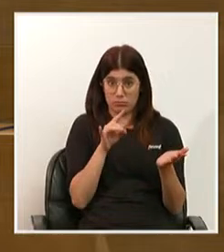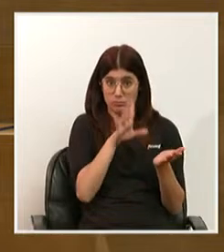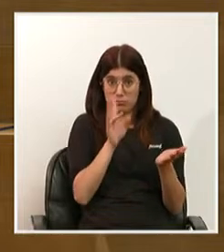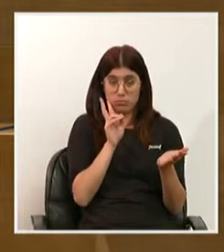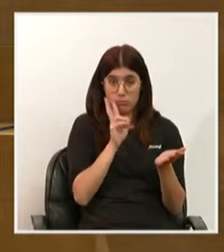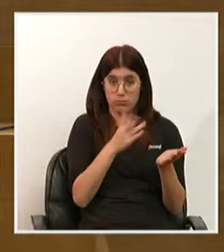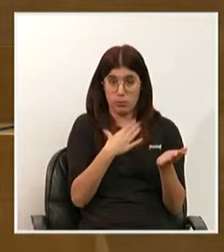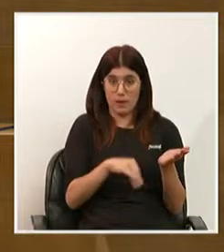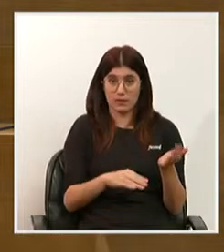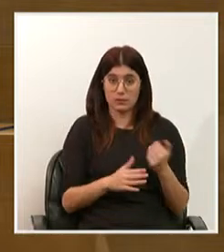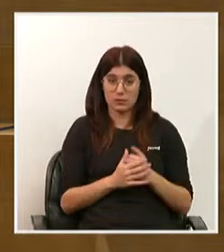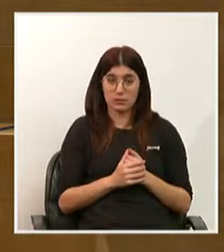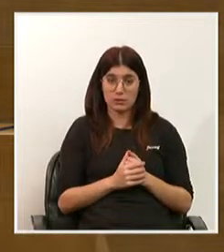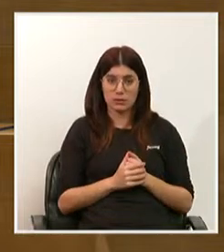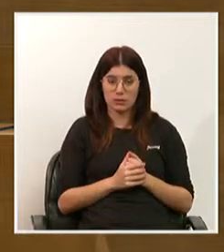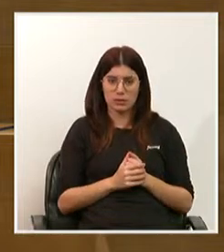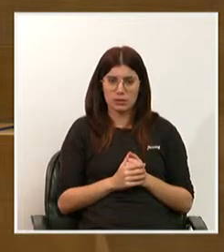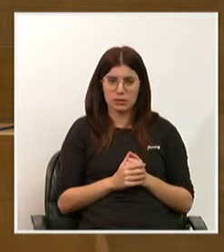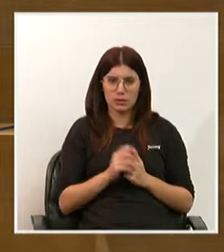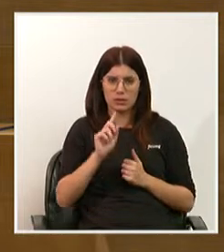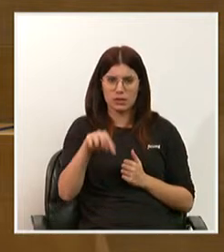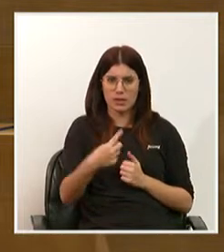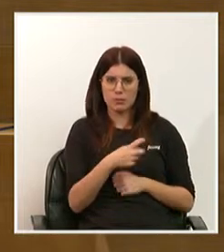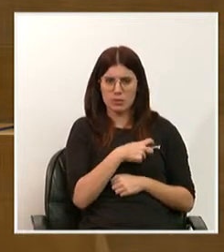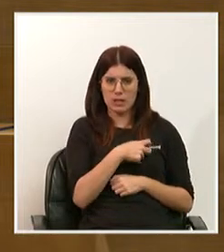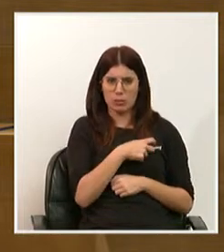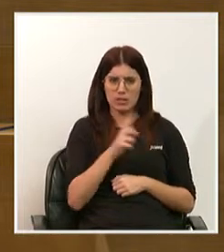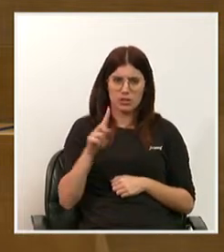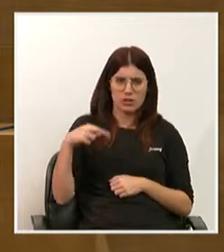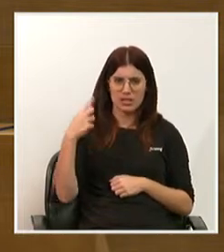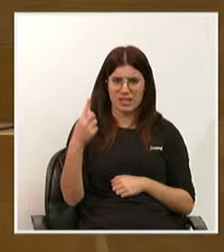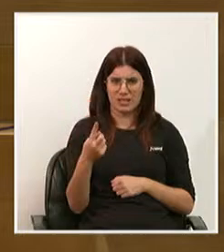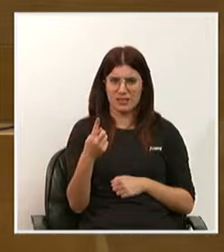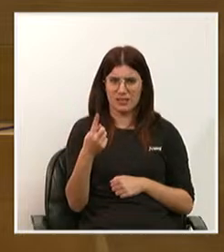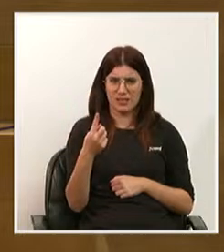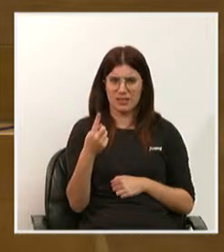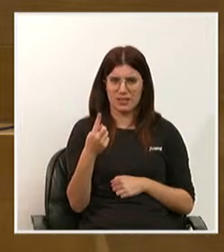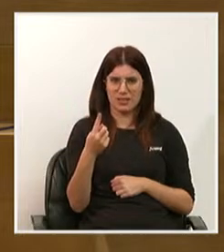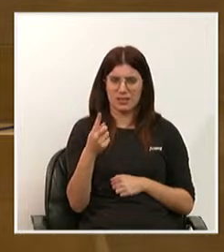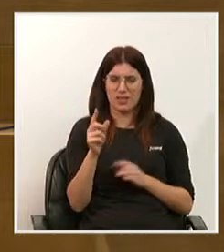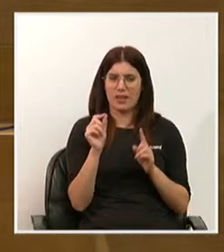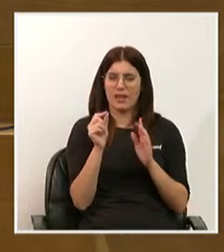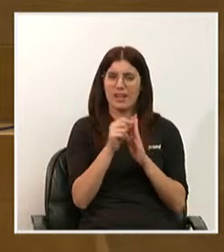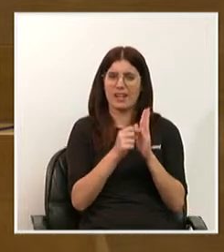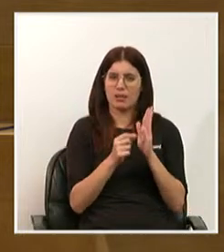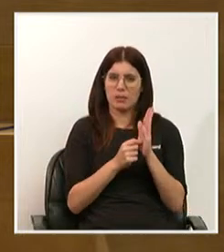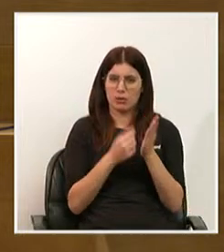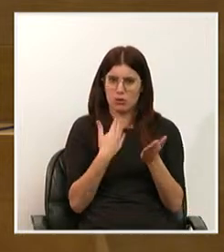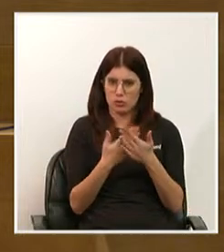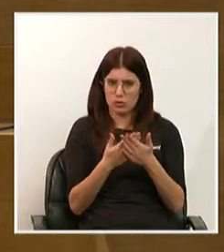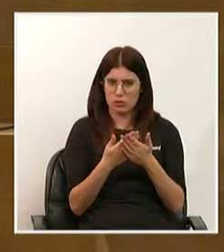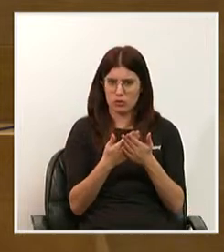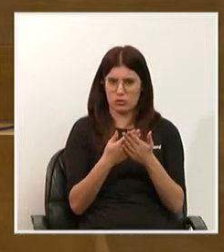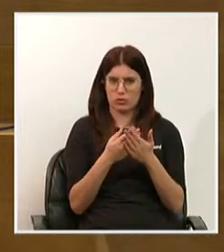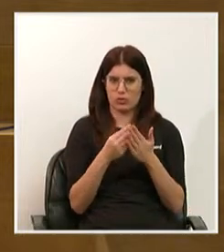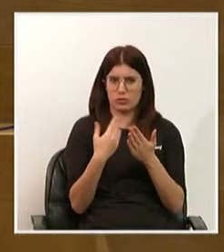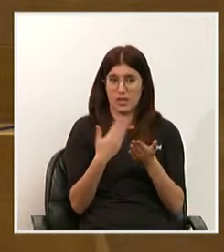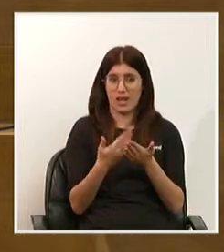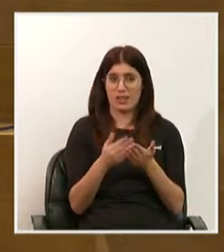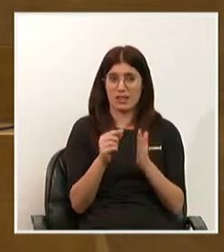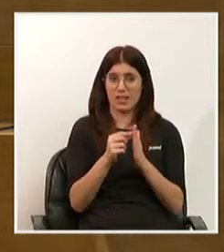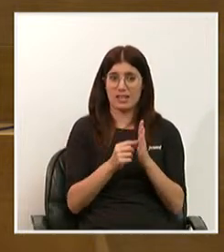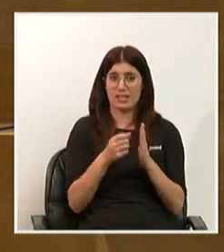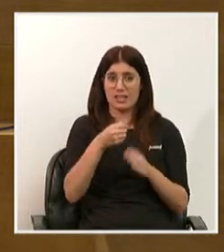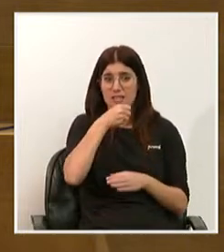eh se mandó comisón una serie de requerimientos de condiciones y garantías que el partido sea